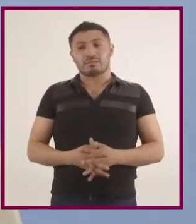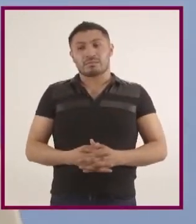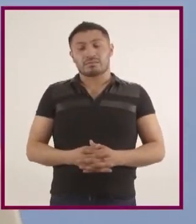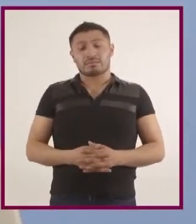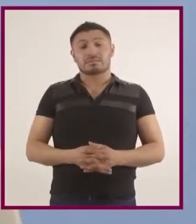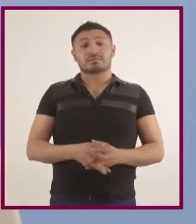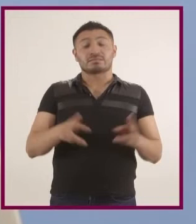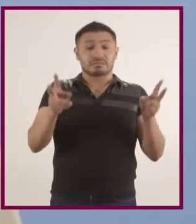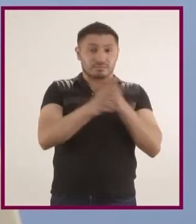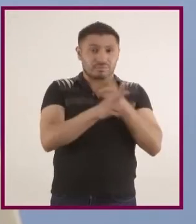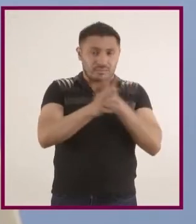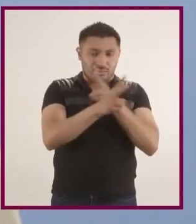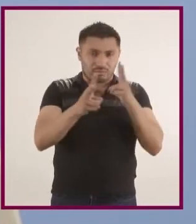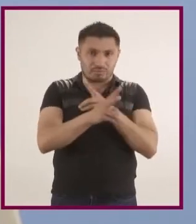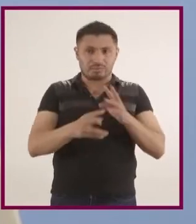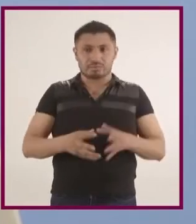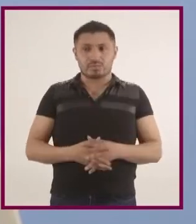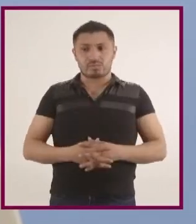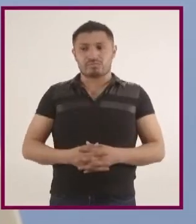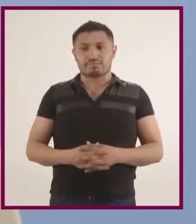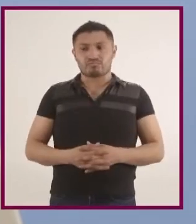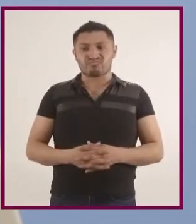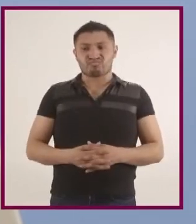donde pasa el aire